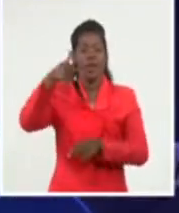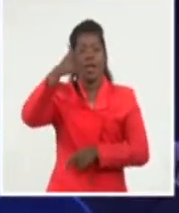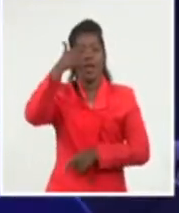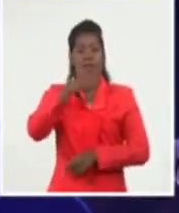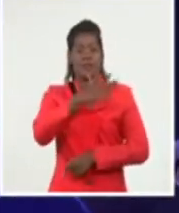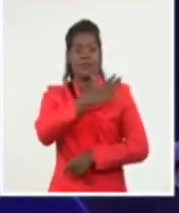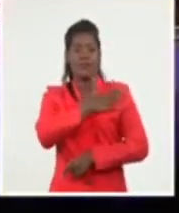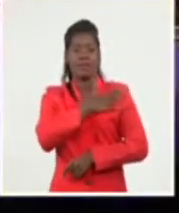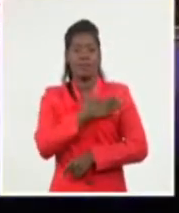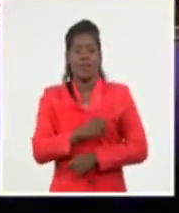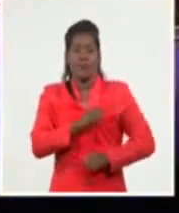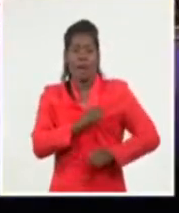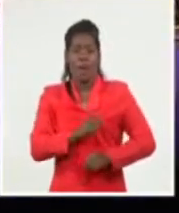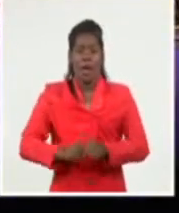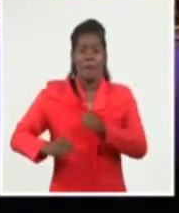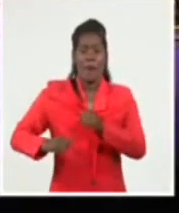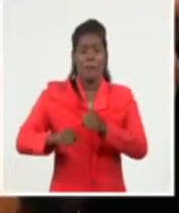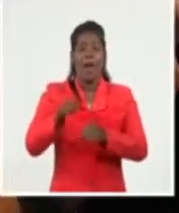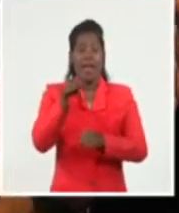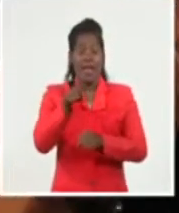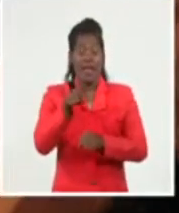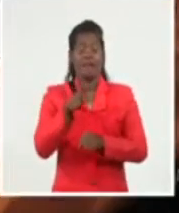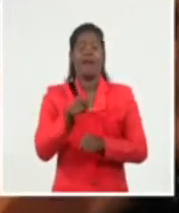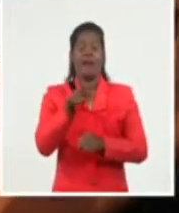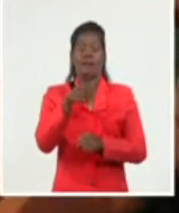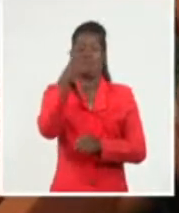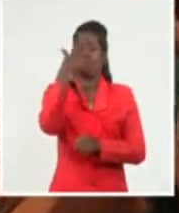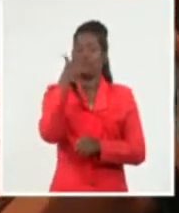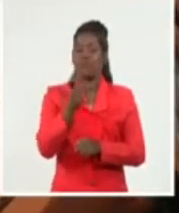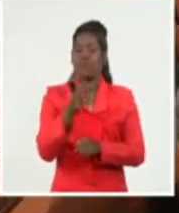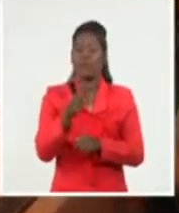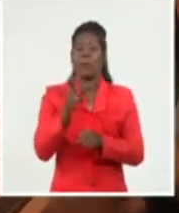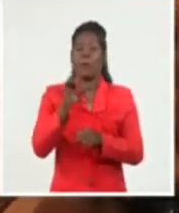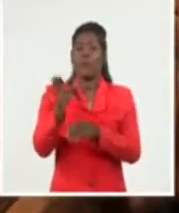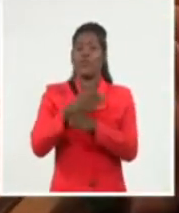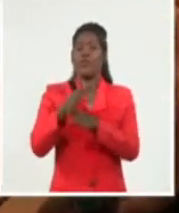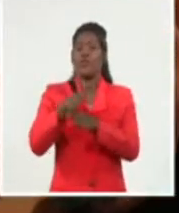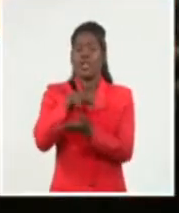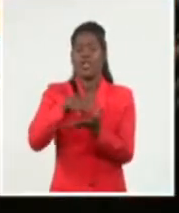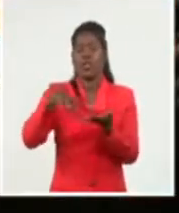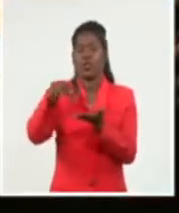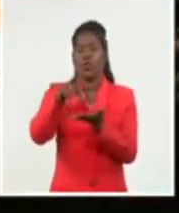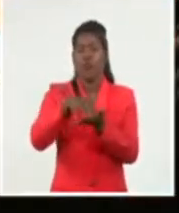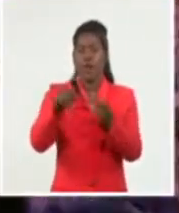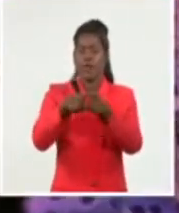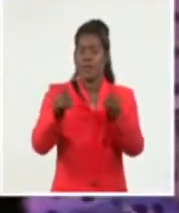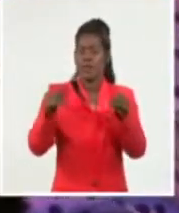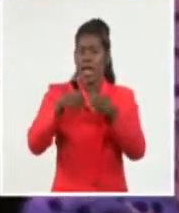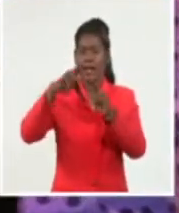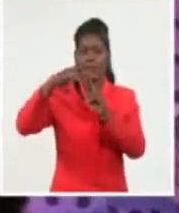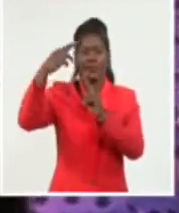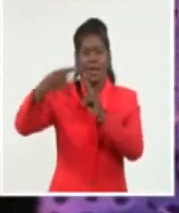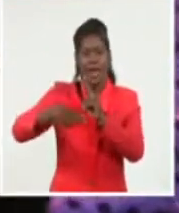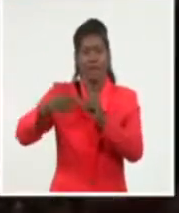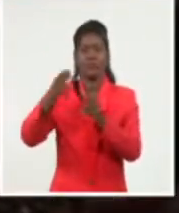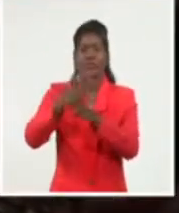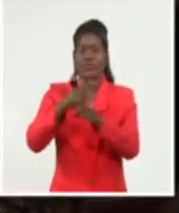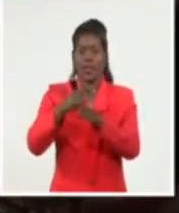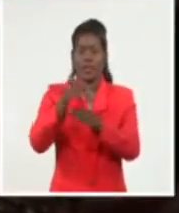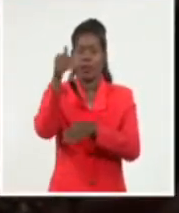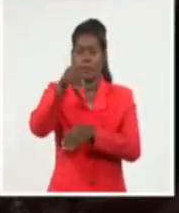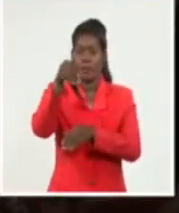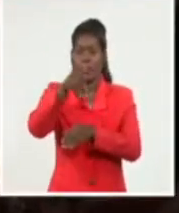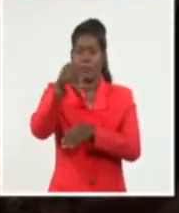Teatro Nacional, el Teatro América y la sala Tito Junco del Centro Cultural Bertolt Brecht han acogido las presentaciones de más de 40 artistas